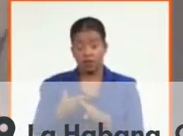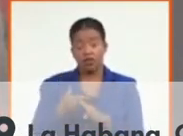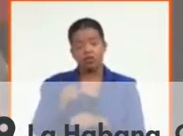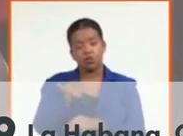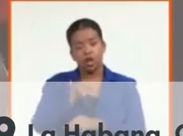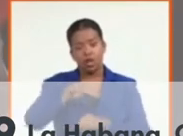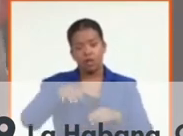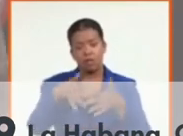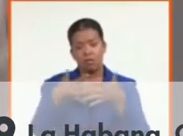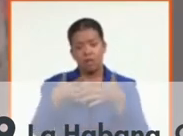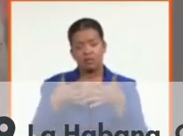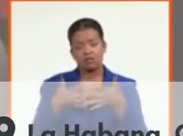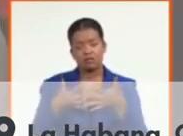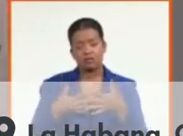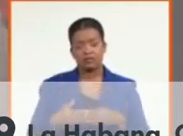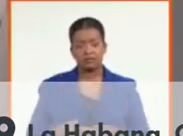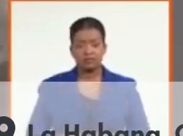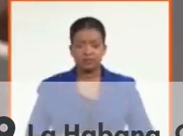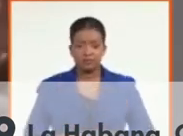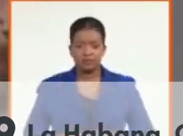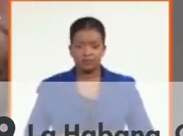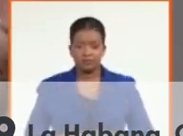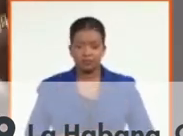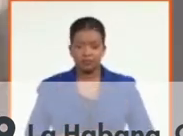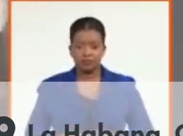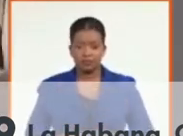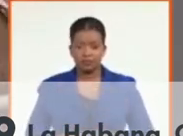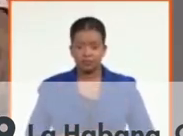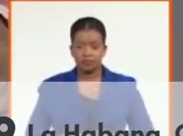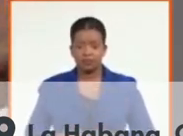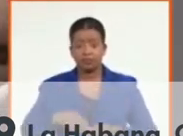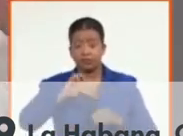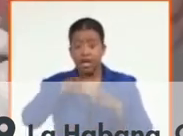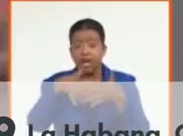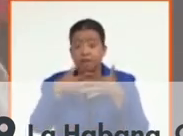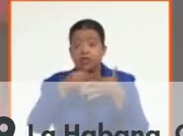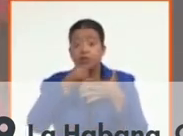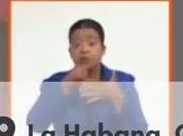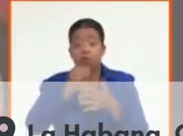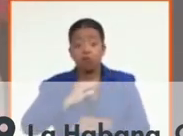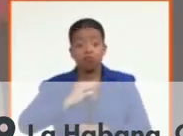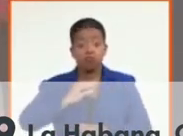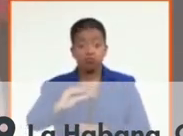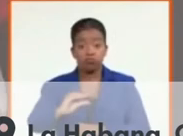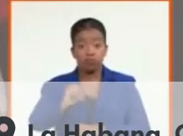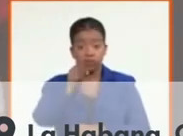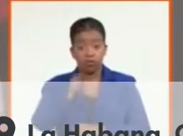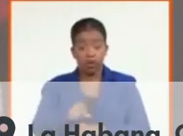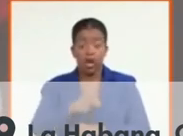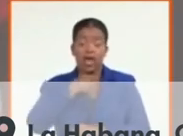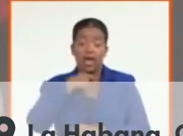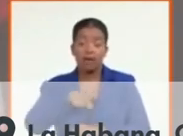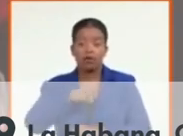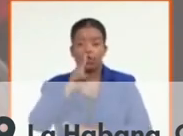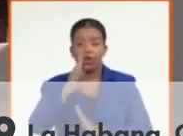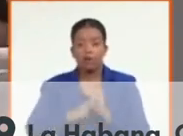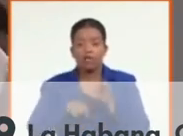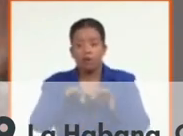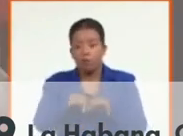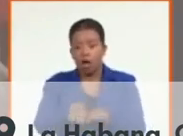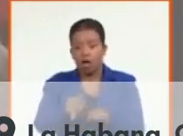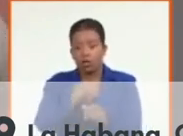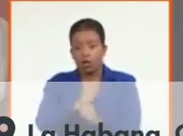siempre y cuando en la entidad pueda asumir el cobro cuando se hace prevé más de dos meses de interrupción laboral